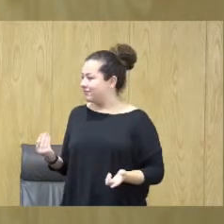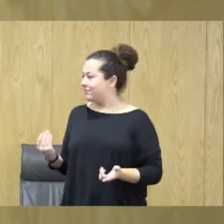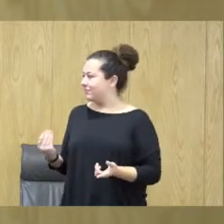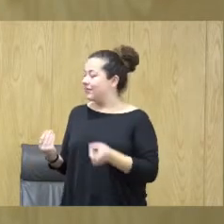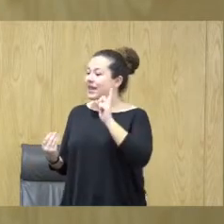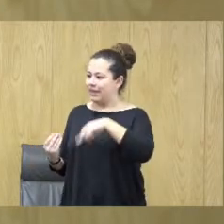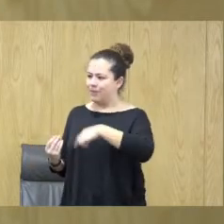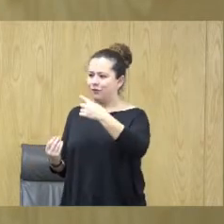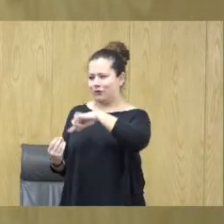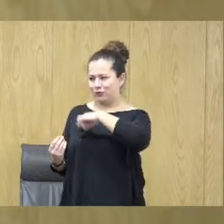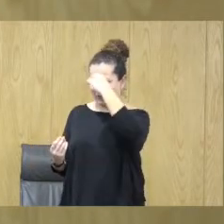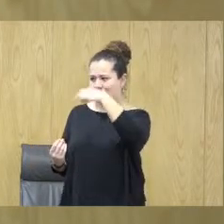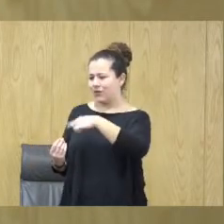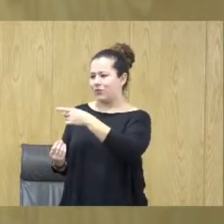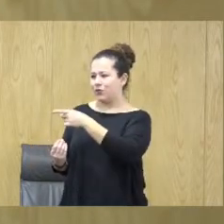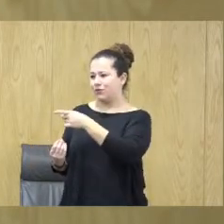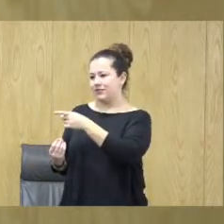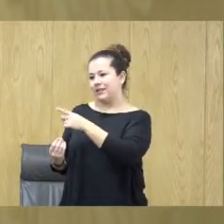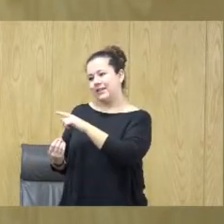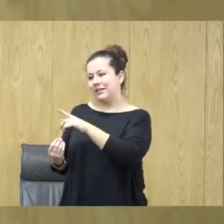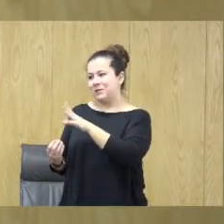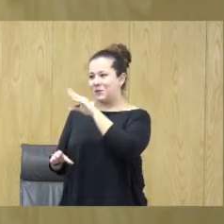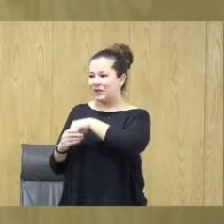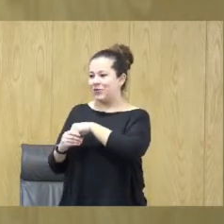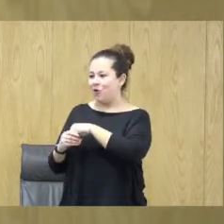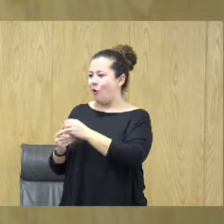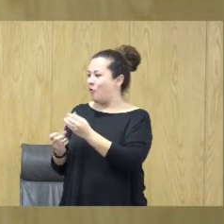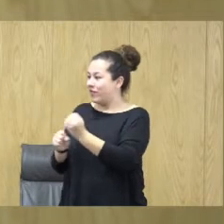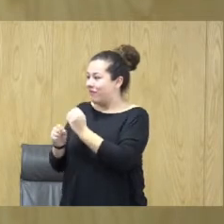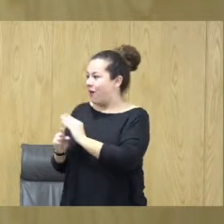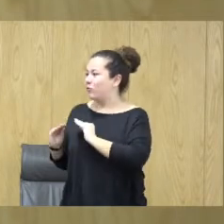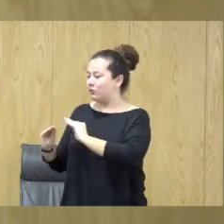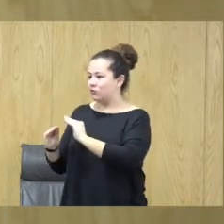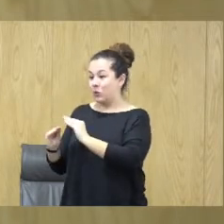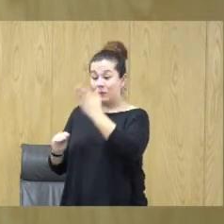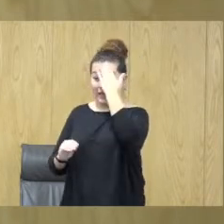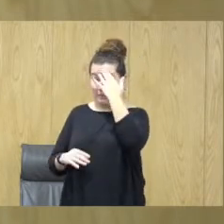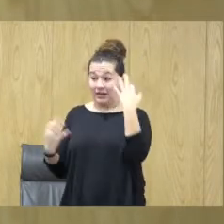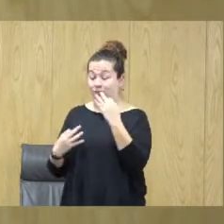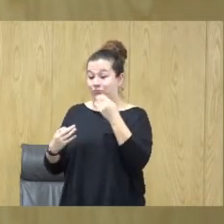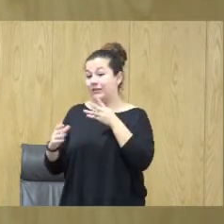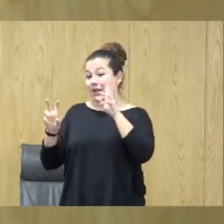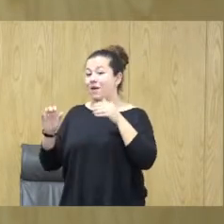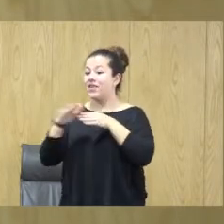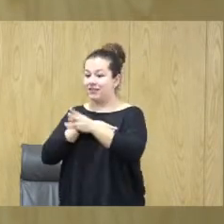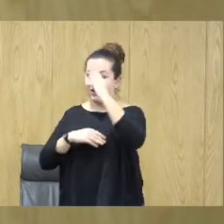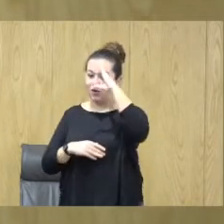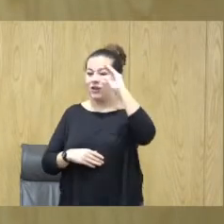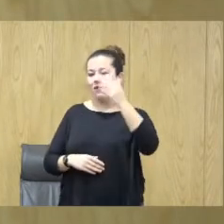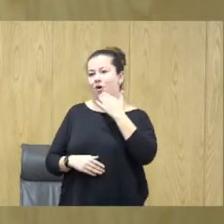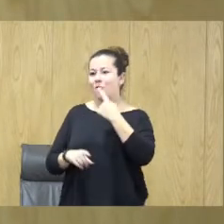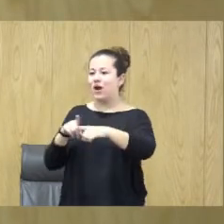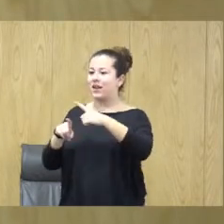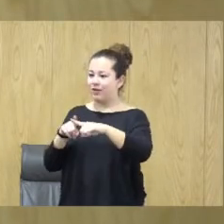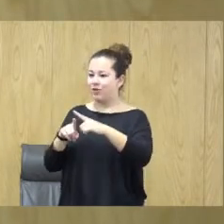nos consta que en su agenda forma parte principal el tema de la accesibilidad cognitiva como un elemento